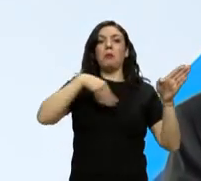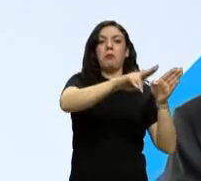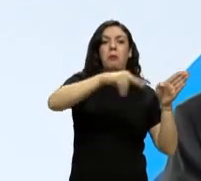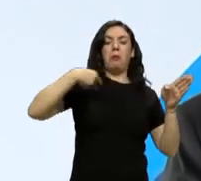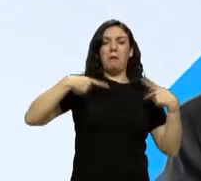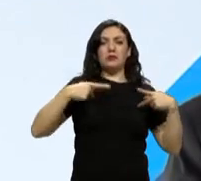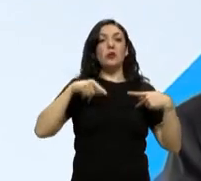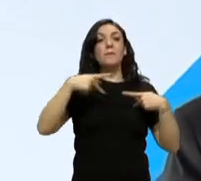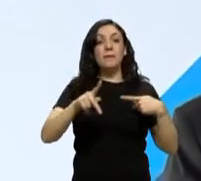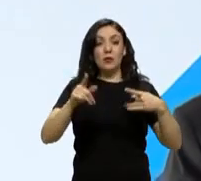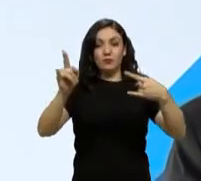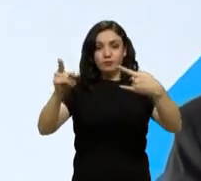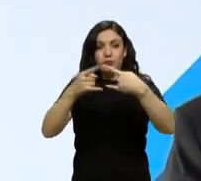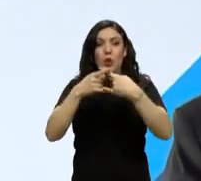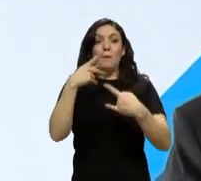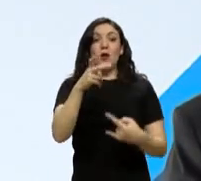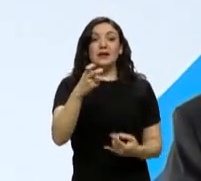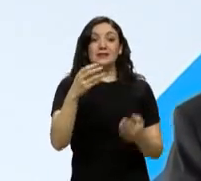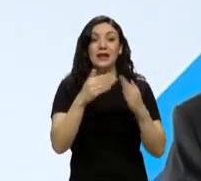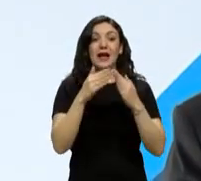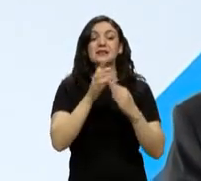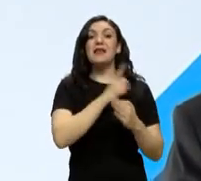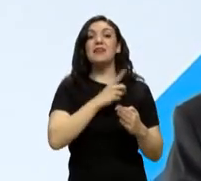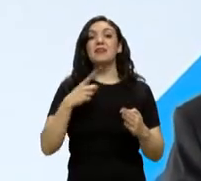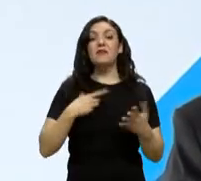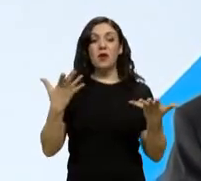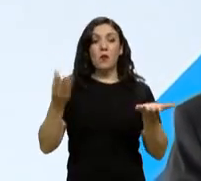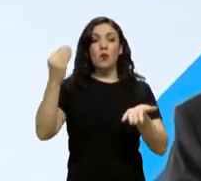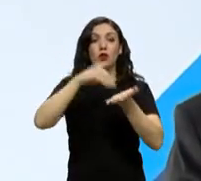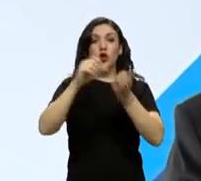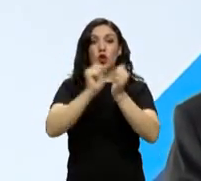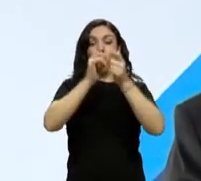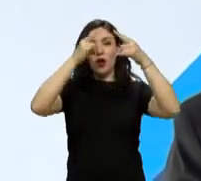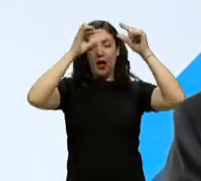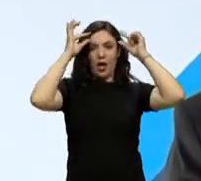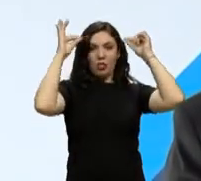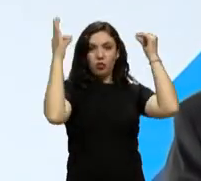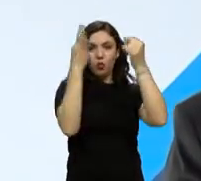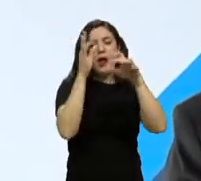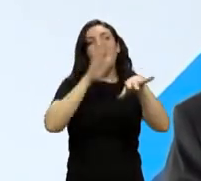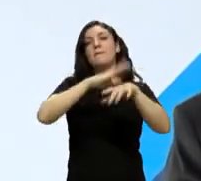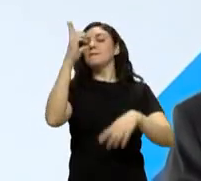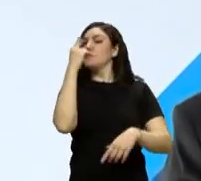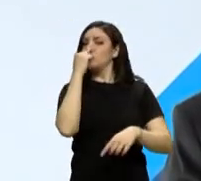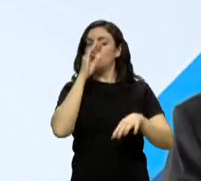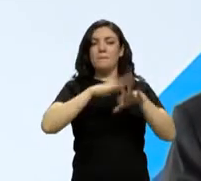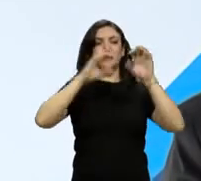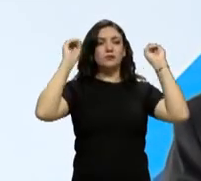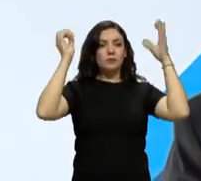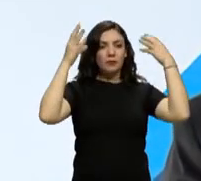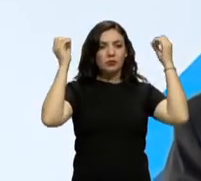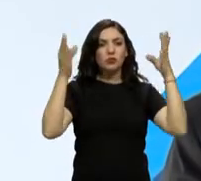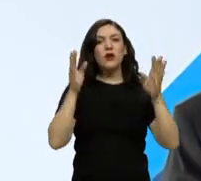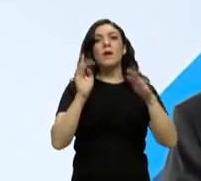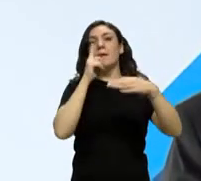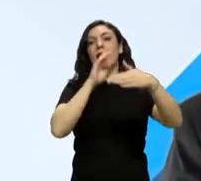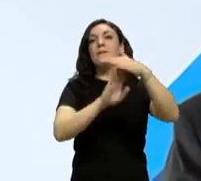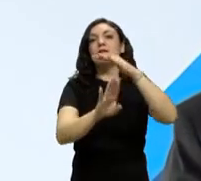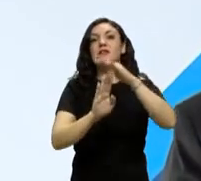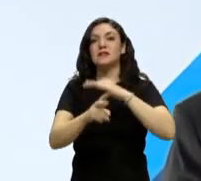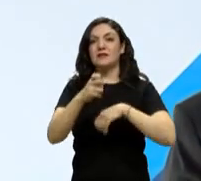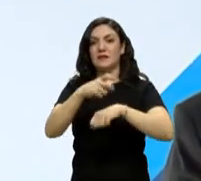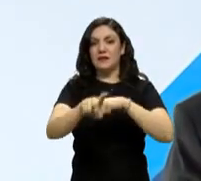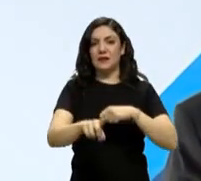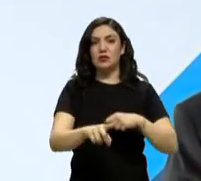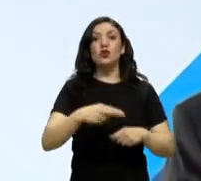esta casa la tenemos que blindar con estas aduanas con más policías con más patrullas con prevención del delito